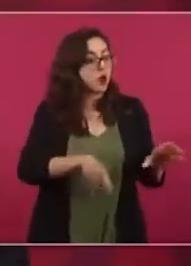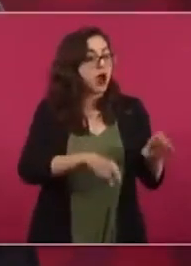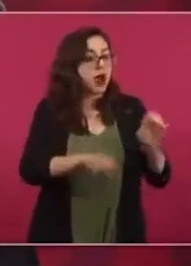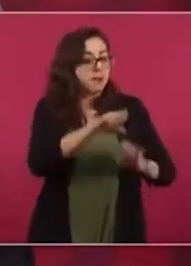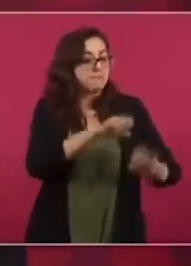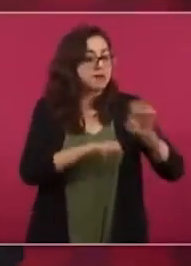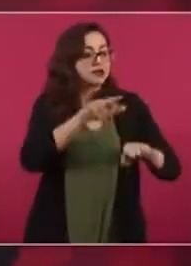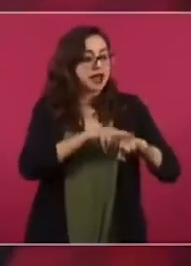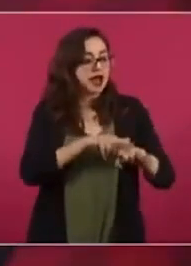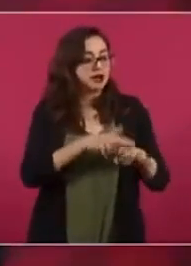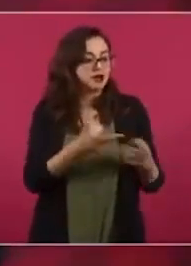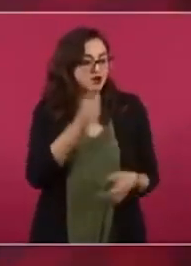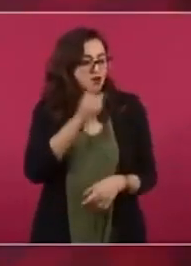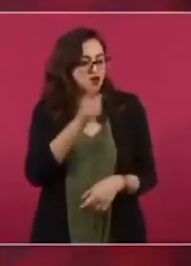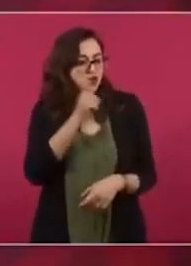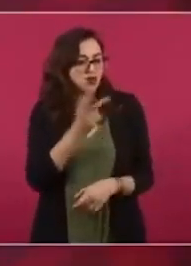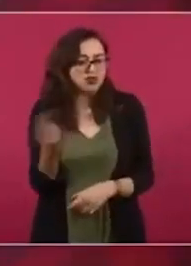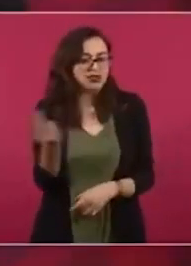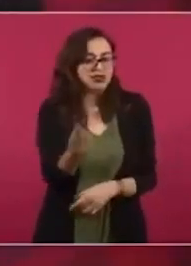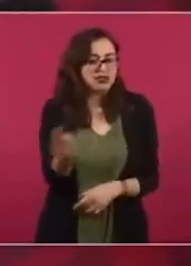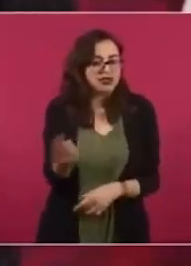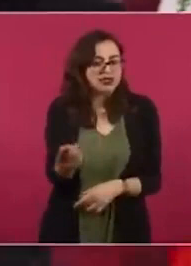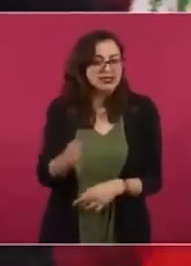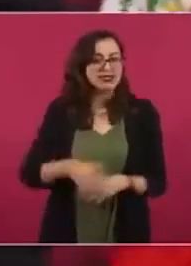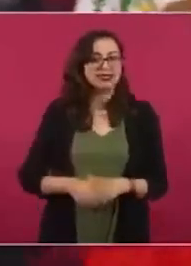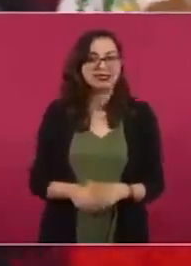Bueno, les planteo